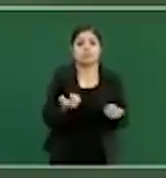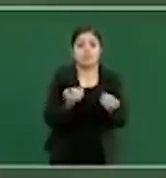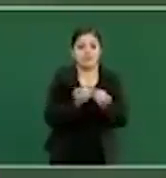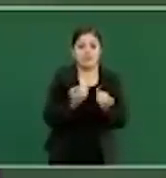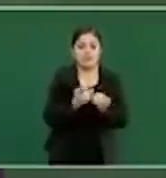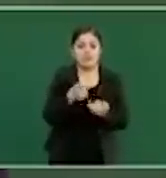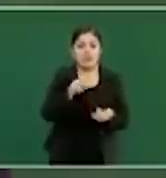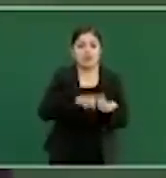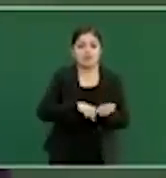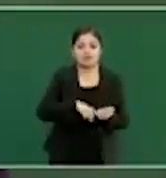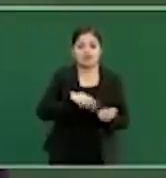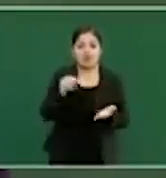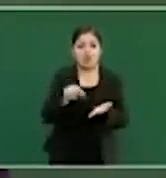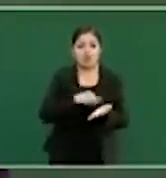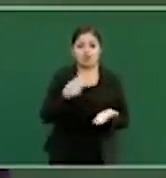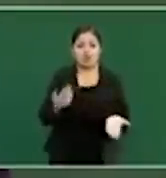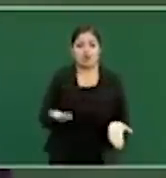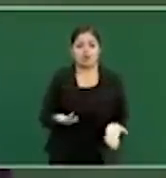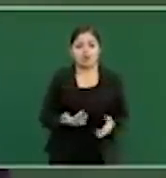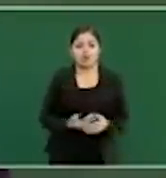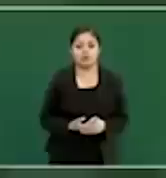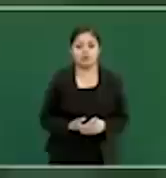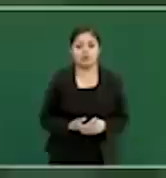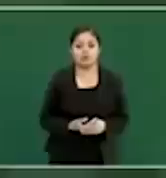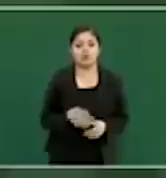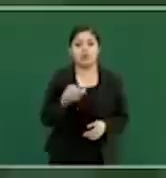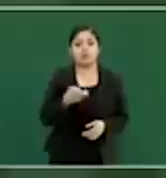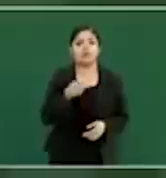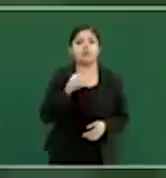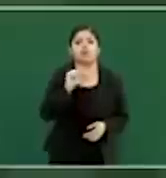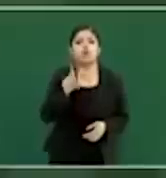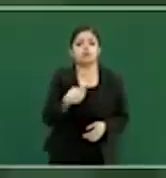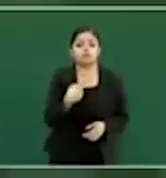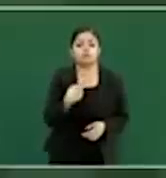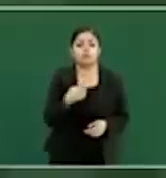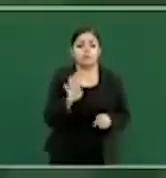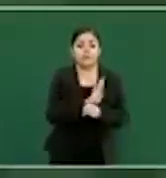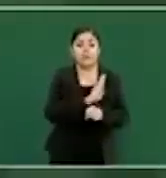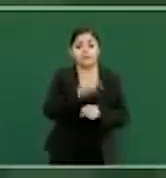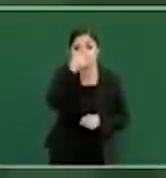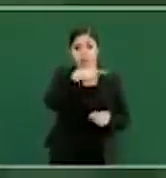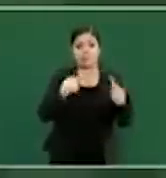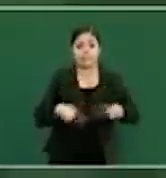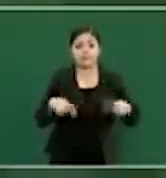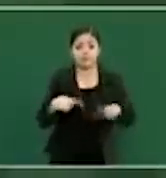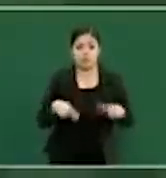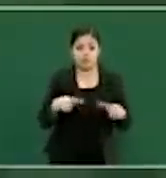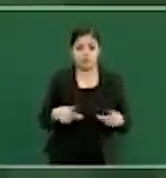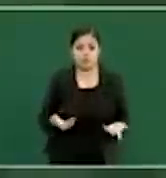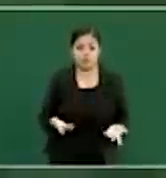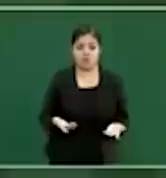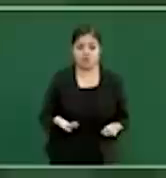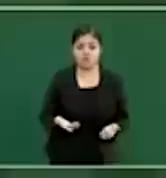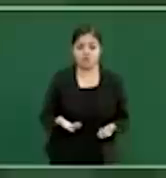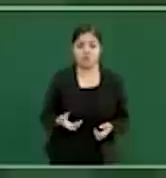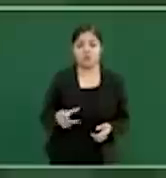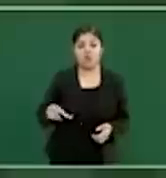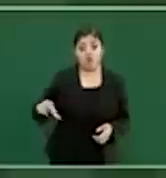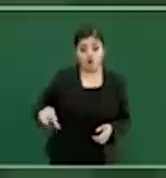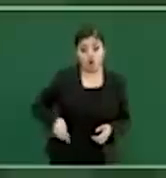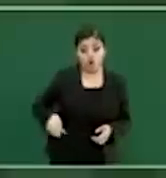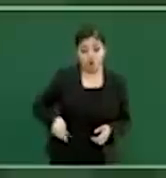el contrato, ¿sí?, no era beneficiar a la gente, el gobierno no estaba